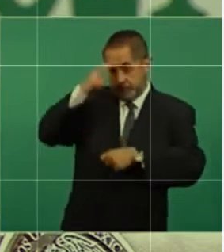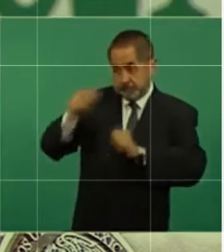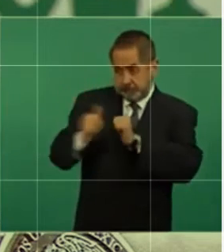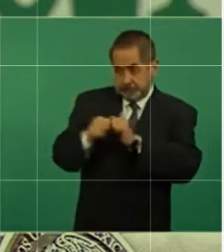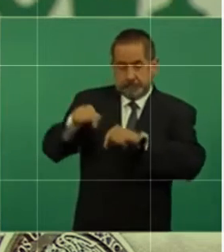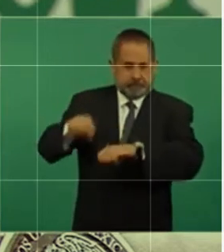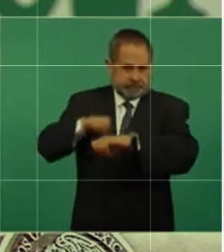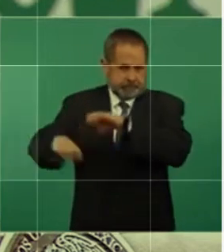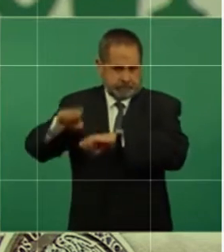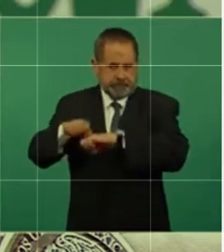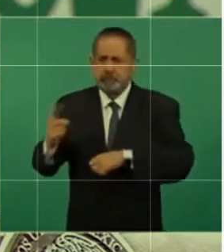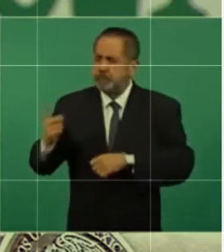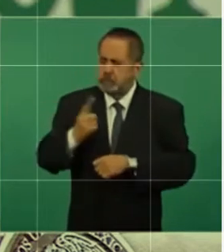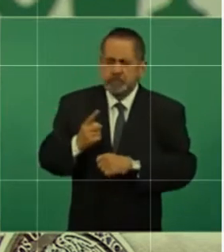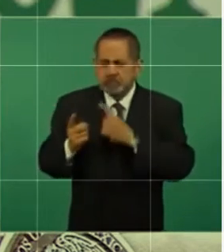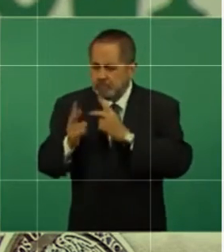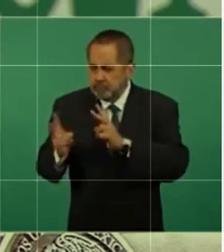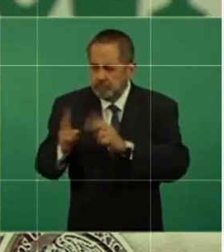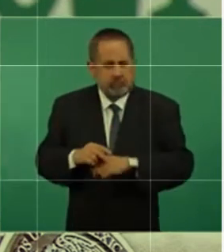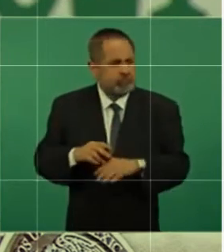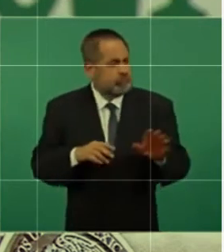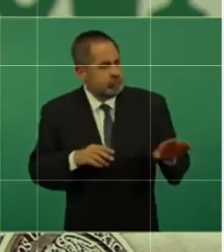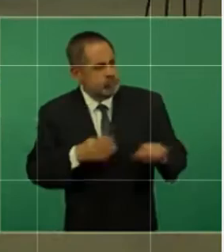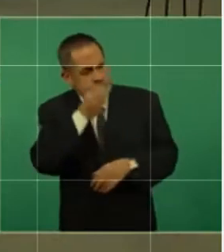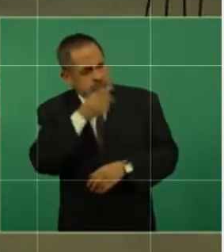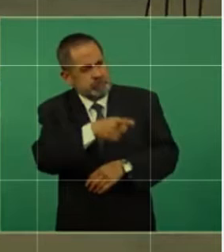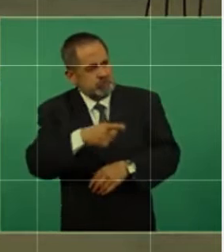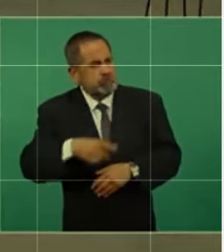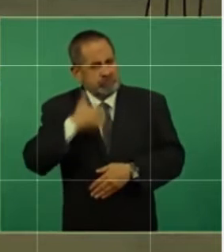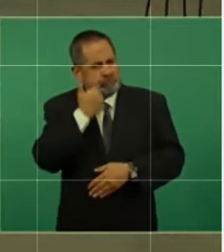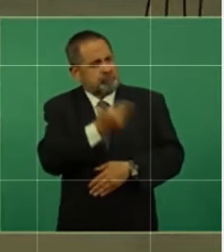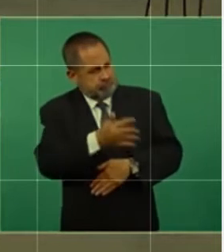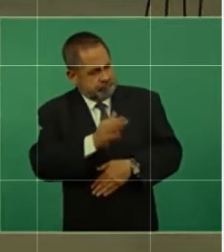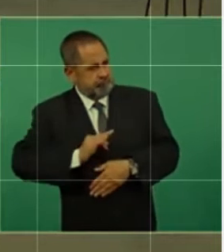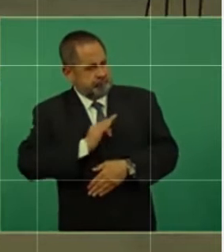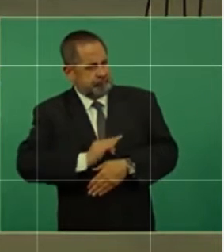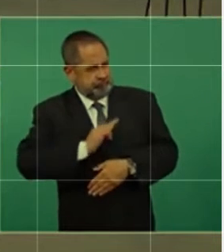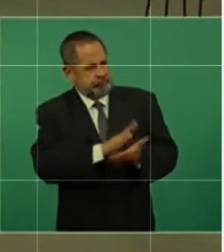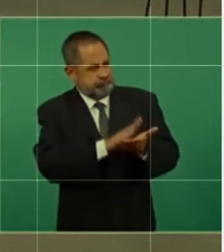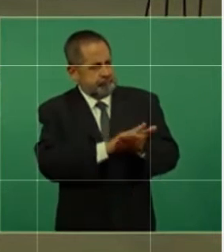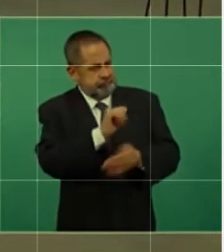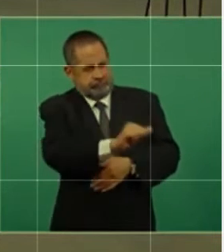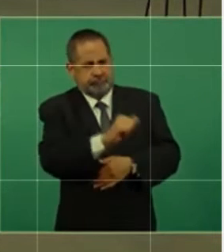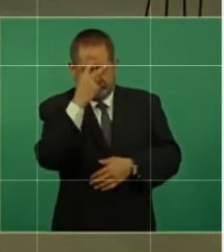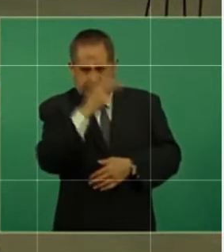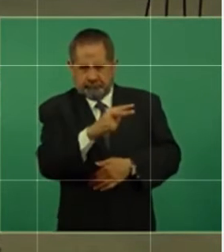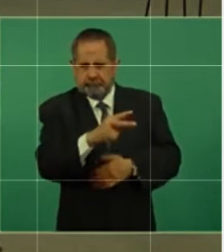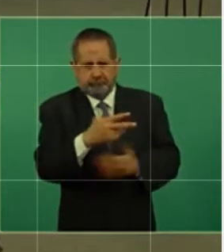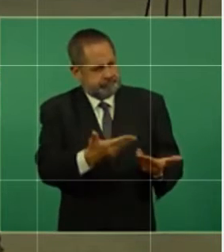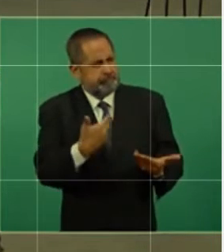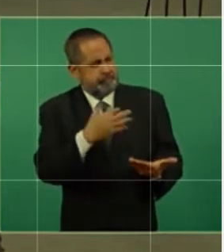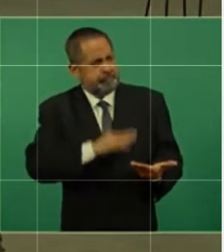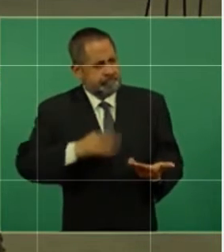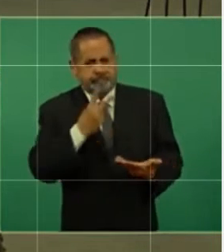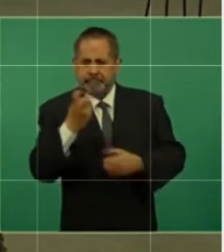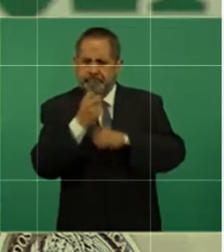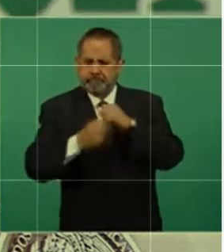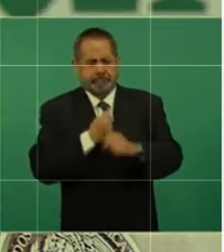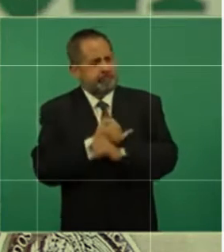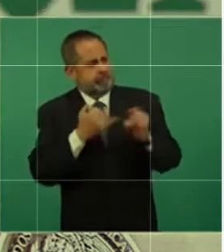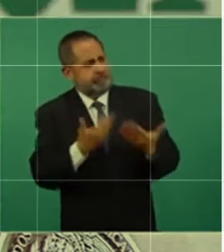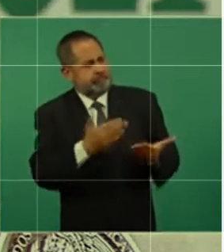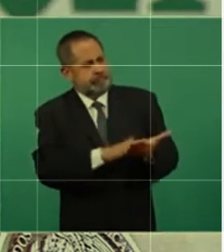se vio interesada en enviar una felicitación a nuestro país por este acontecimiento.